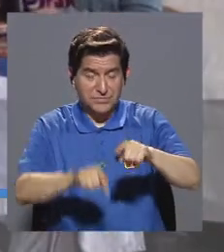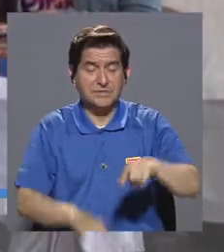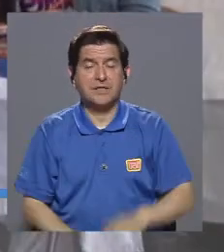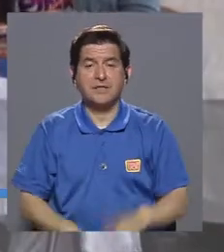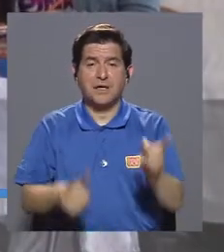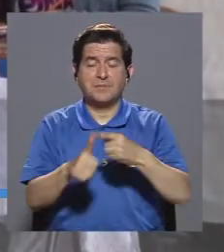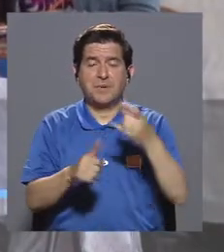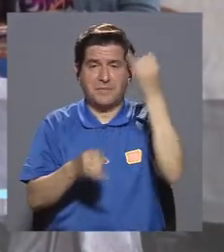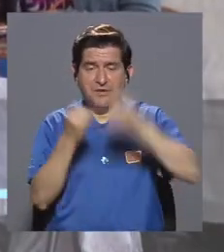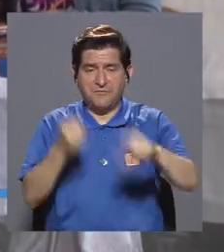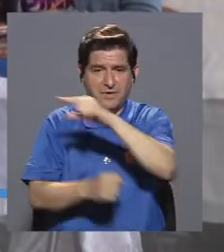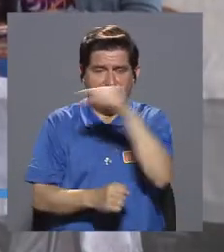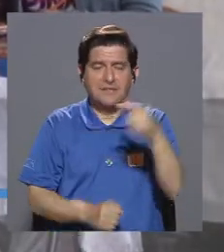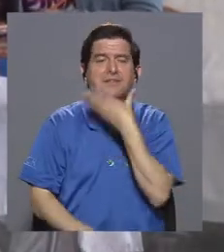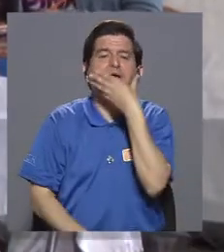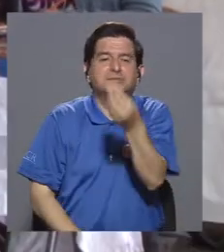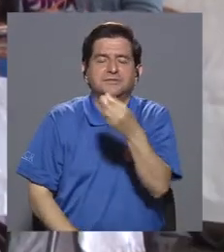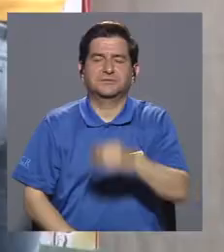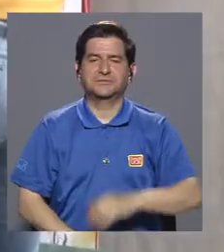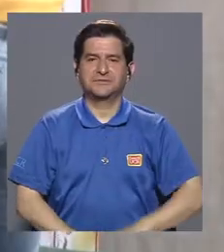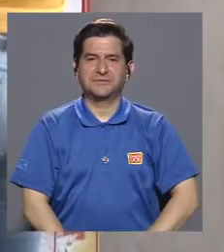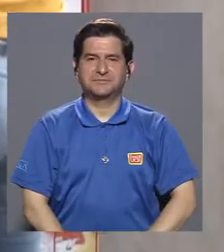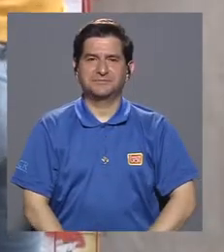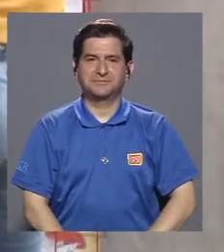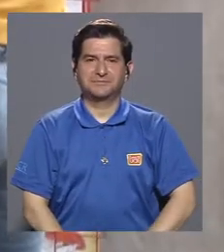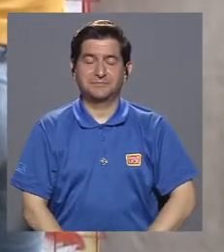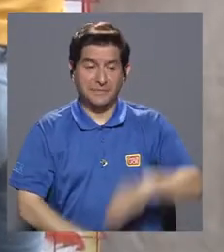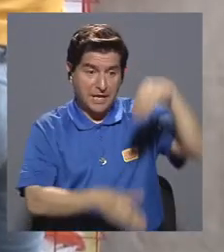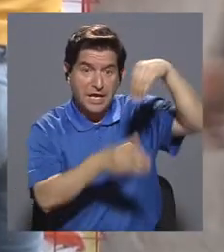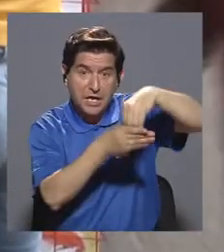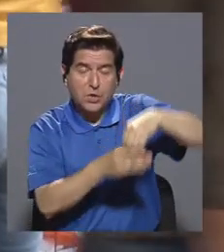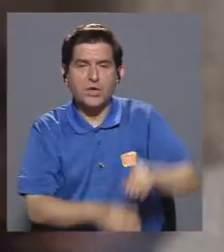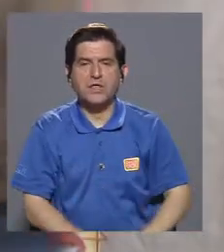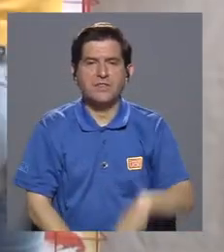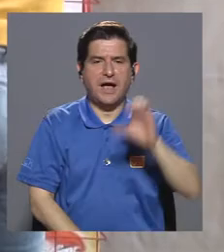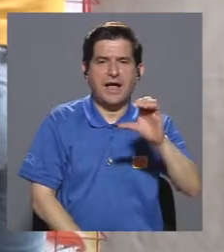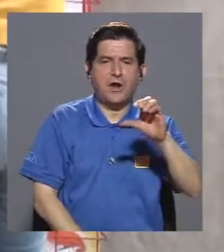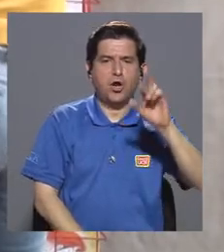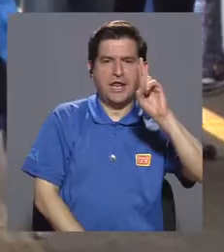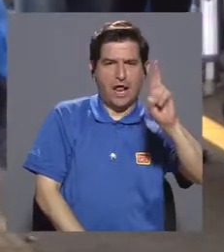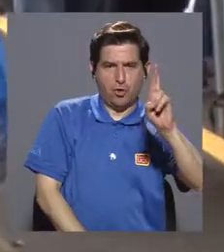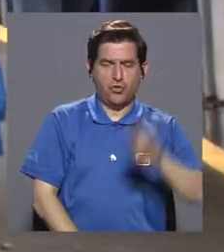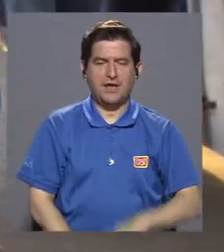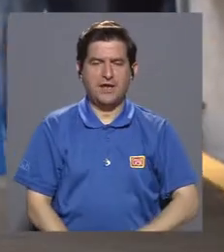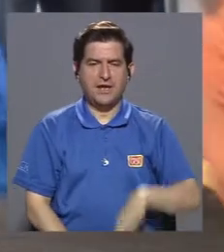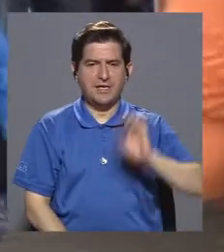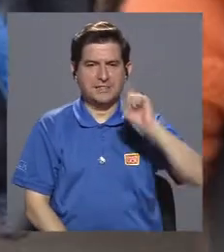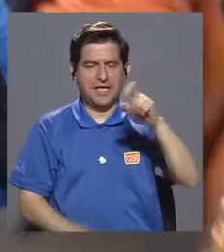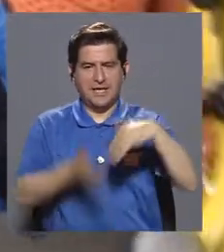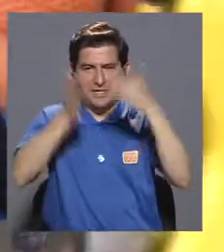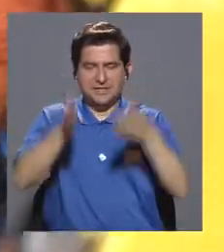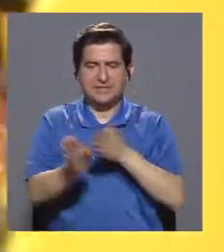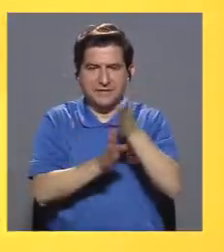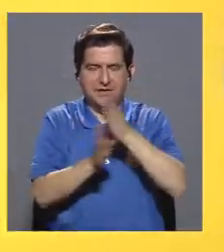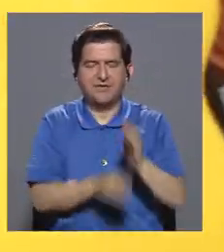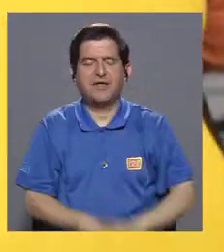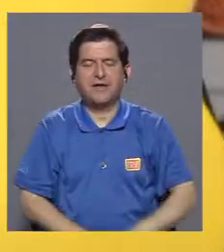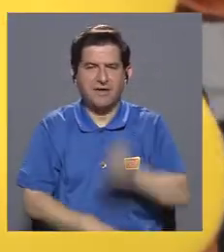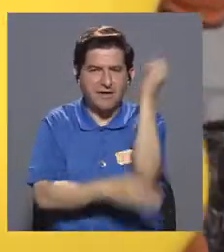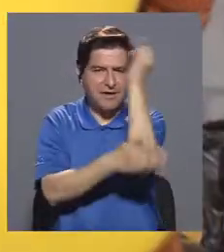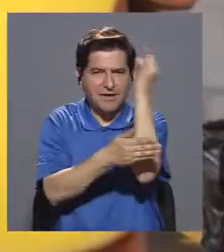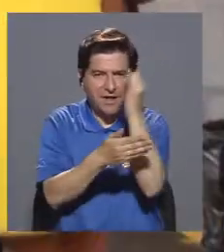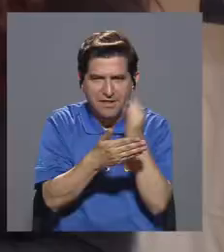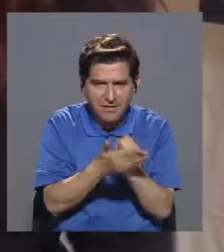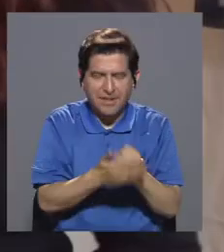a cabo el primer fin de semana de diciembre. Entre ellos estuvo Carolina Rodríguez, exalumna de la carrera de